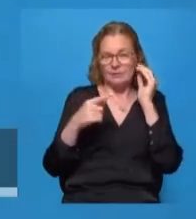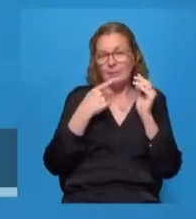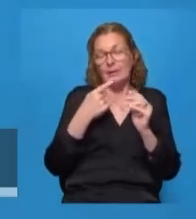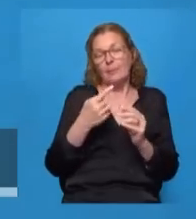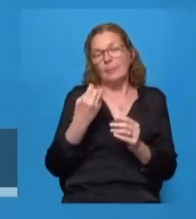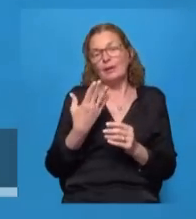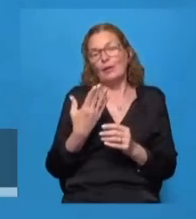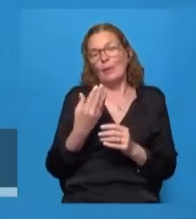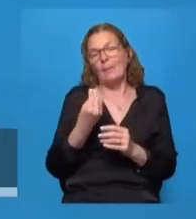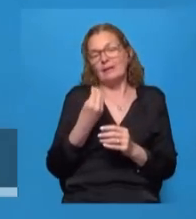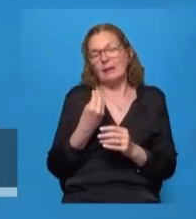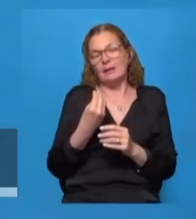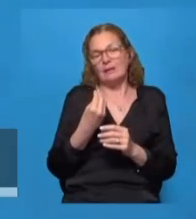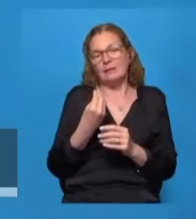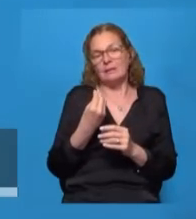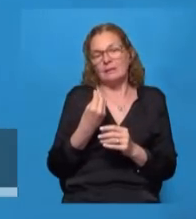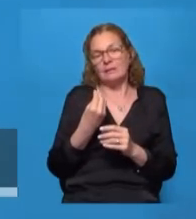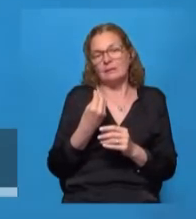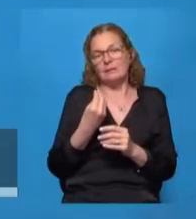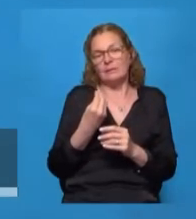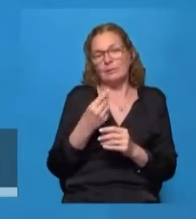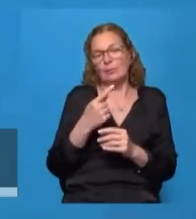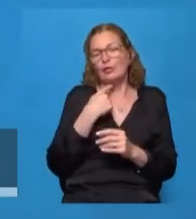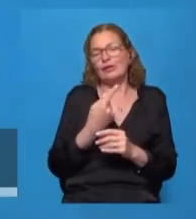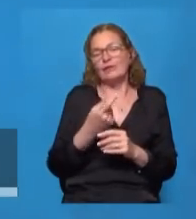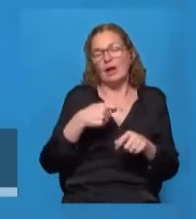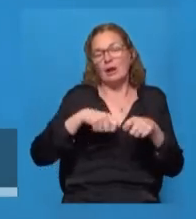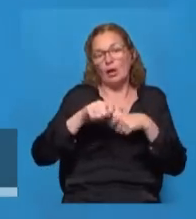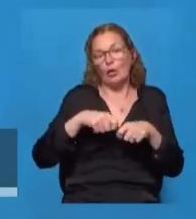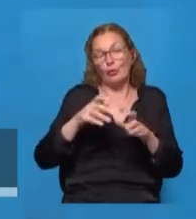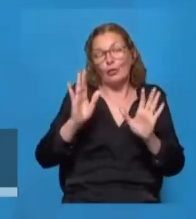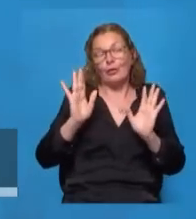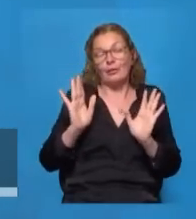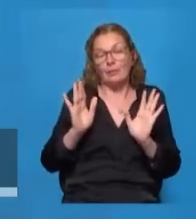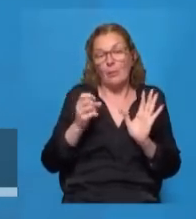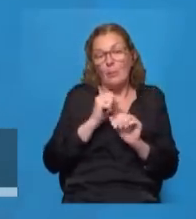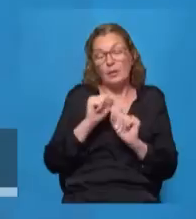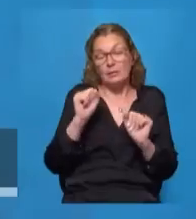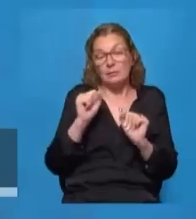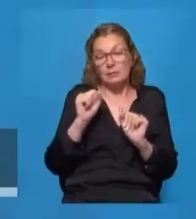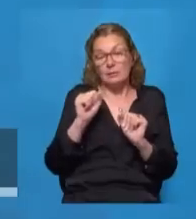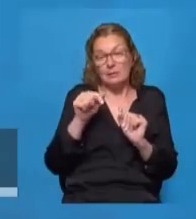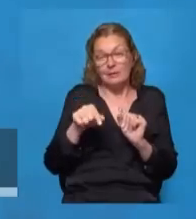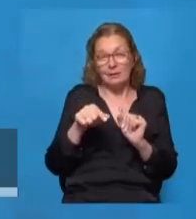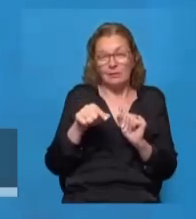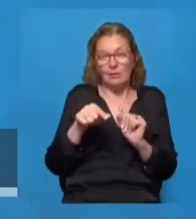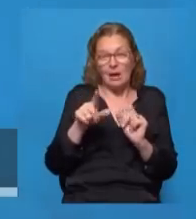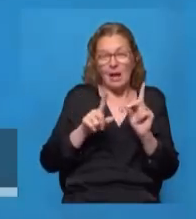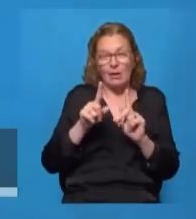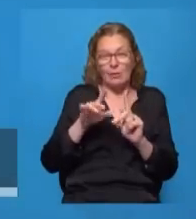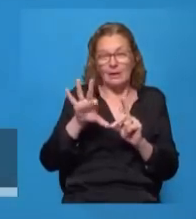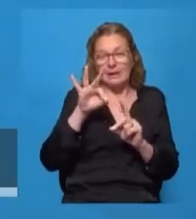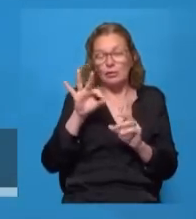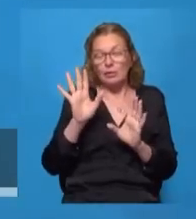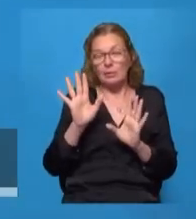pero lo que pasa es que este si no no les va a servir el negocio bueno puede ser esa Esa será una decisión que tendrá que